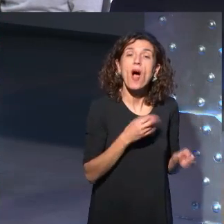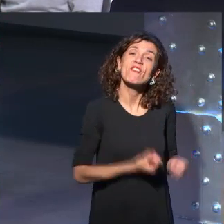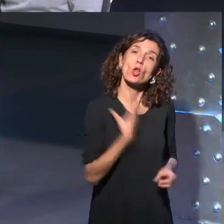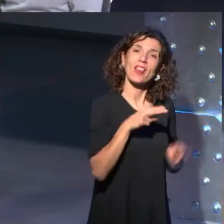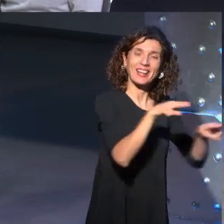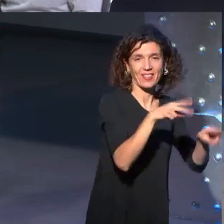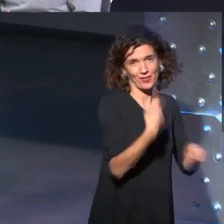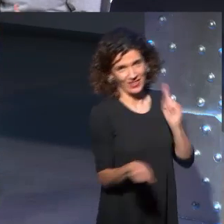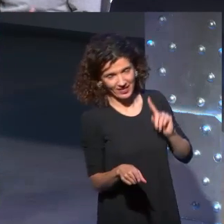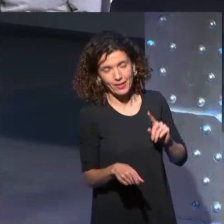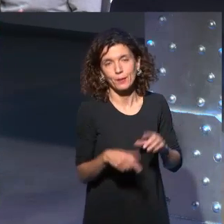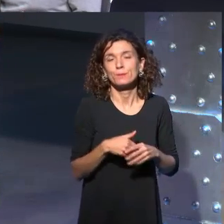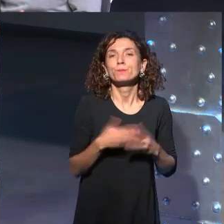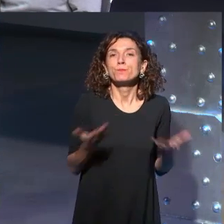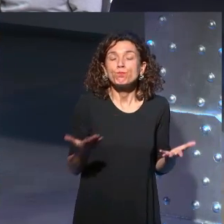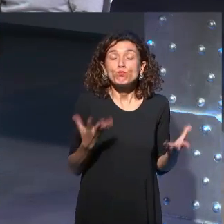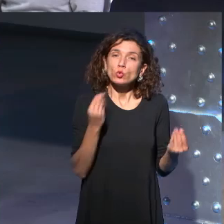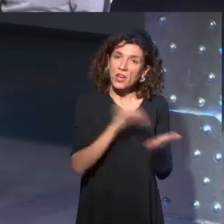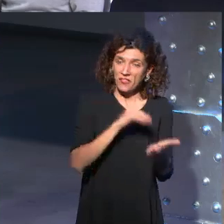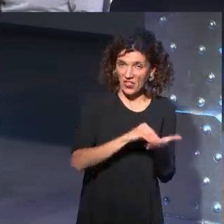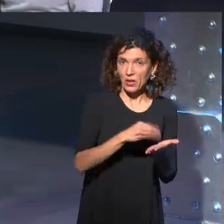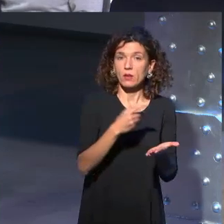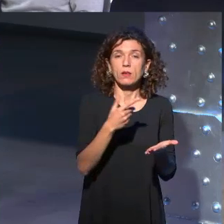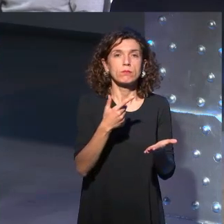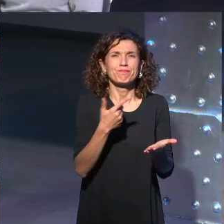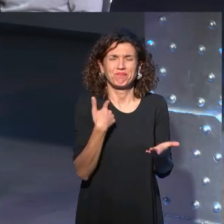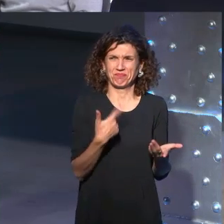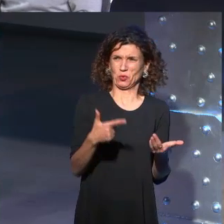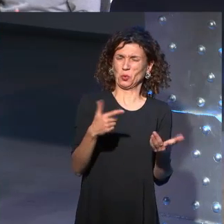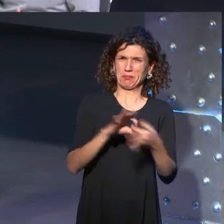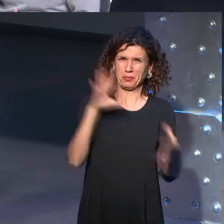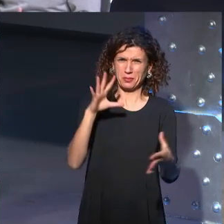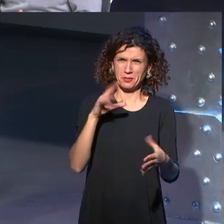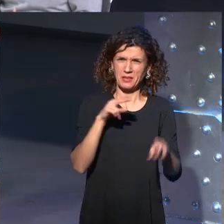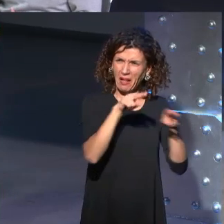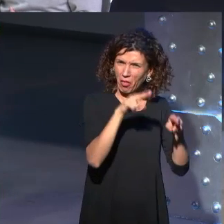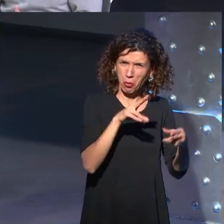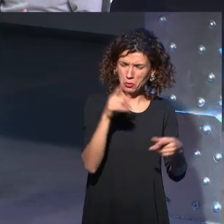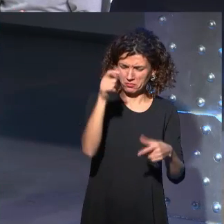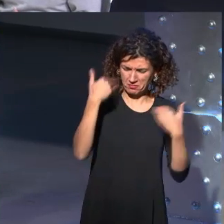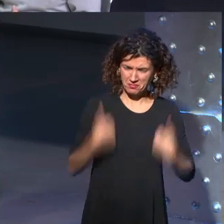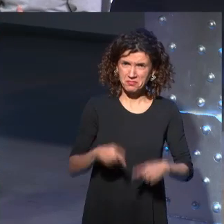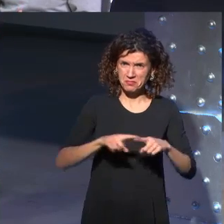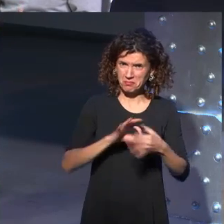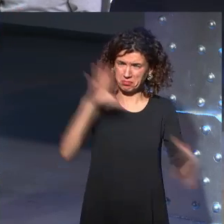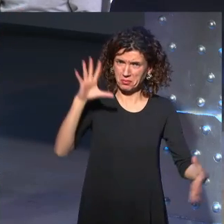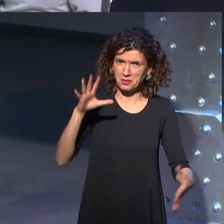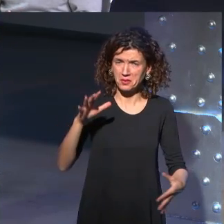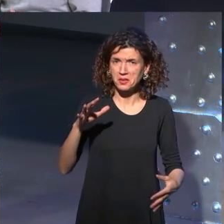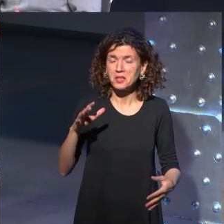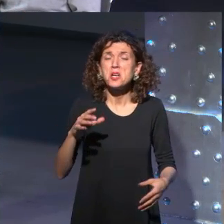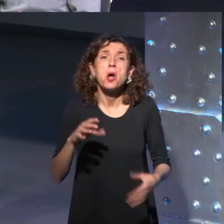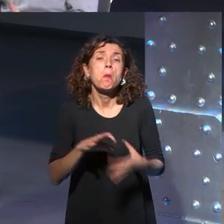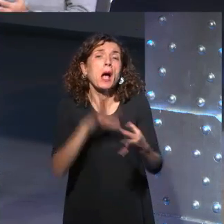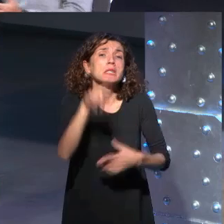distinta. Y muchas veces me han dicho, no te cuadra, no te pega. Digo, bueno, no entiendo qué supone el cuadrar y el no